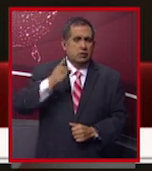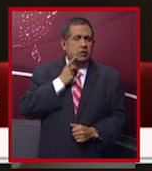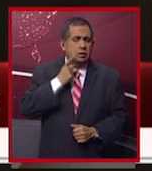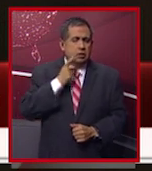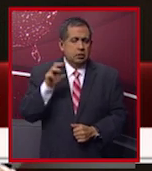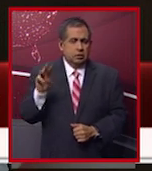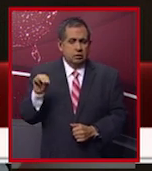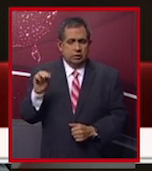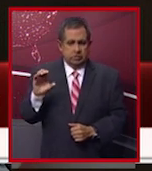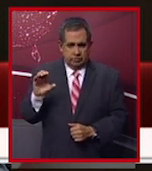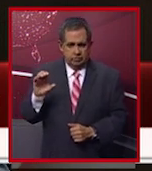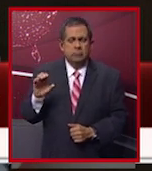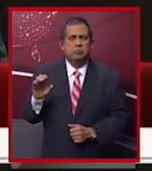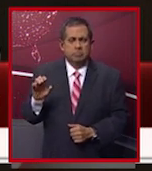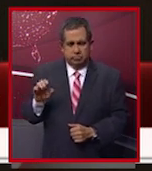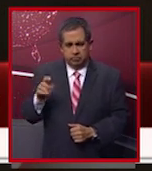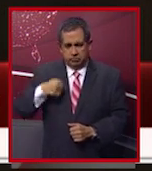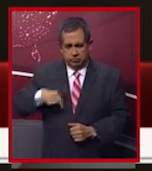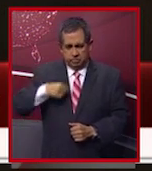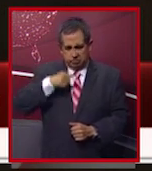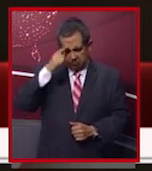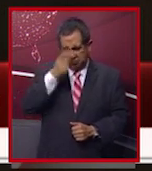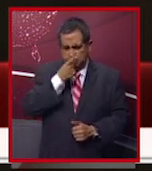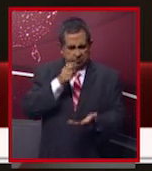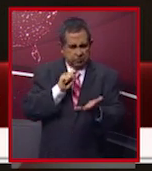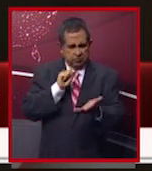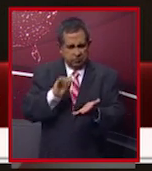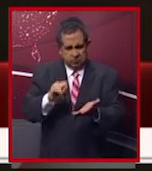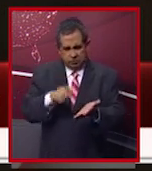Movimiento Ciudadano estamos a favor